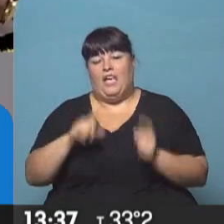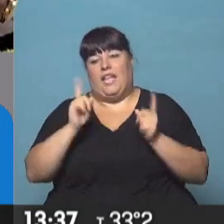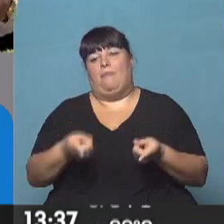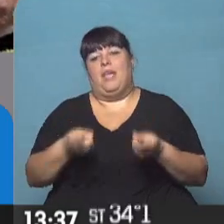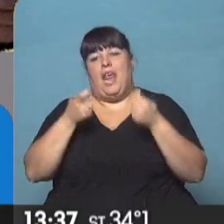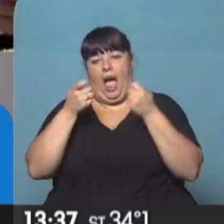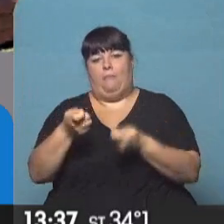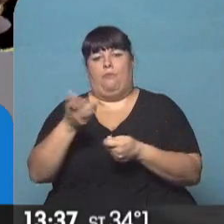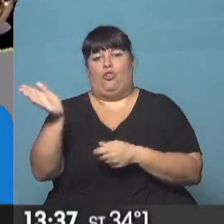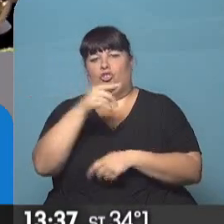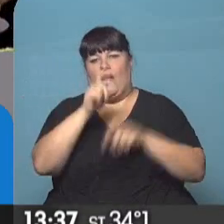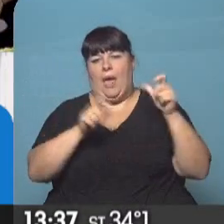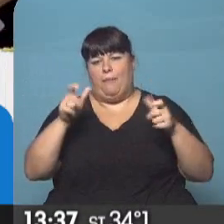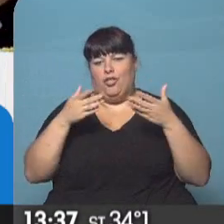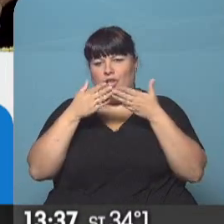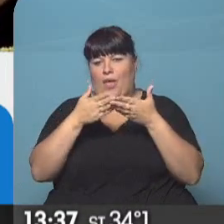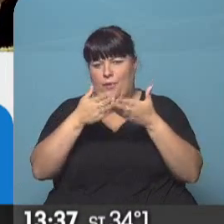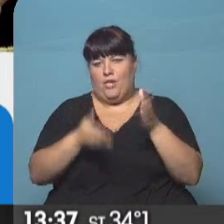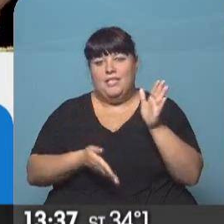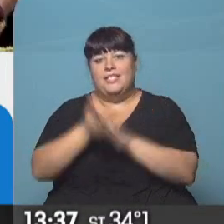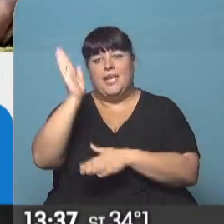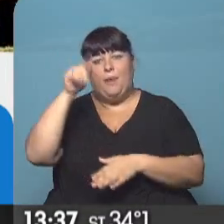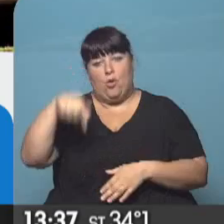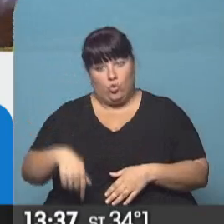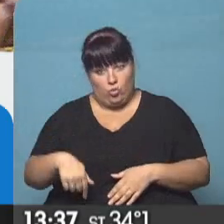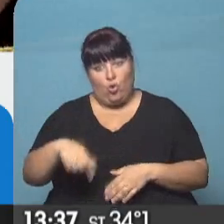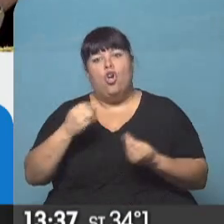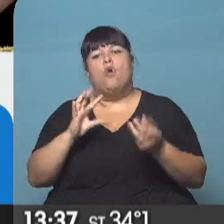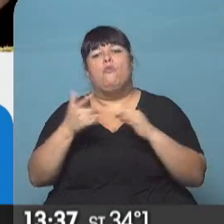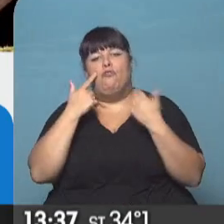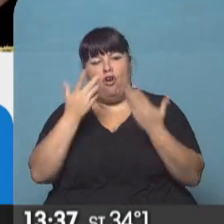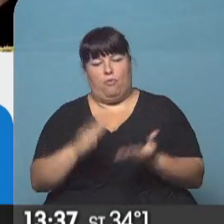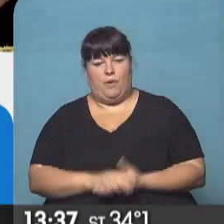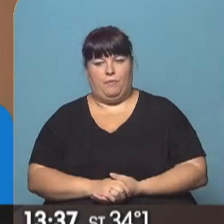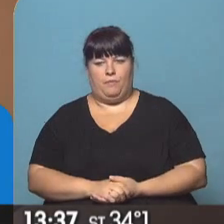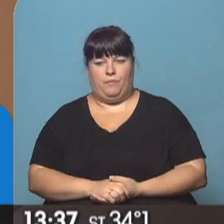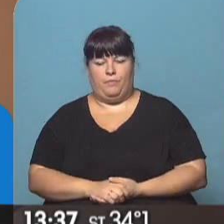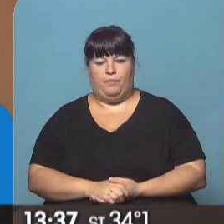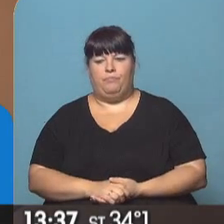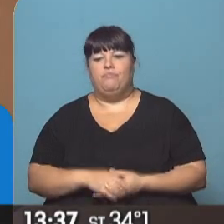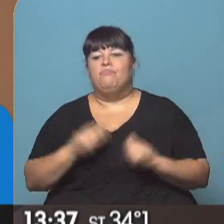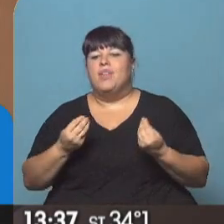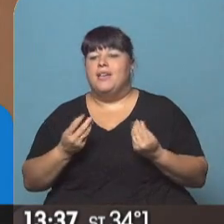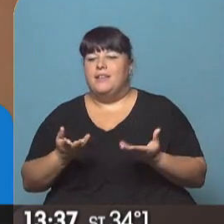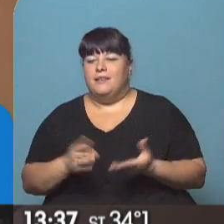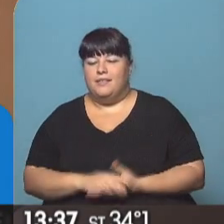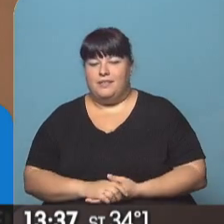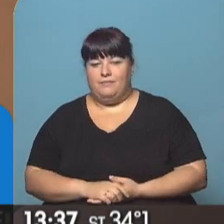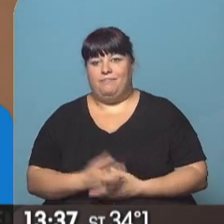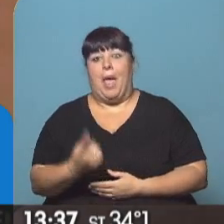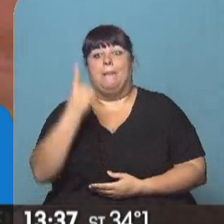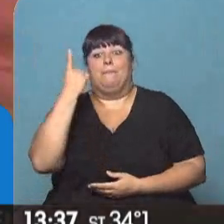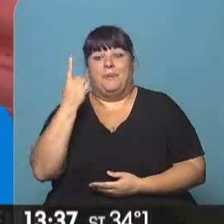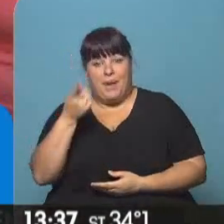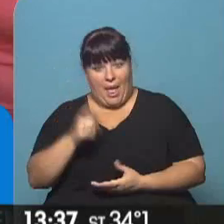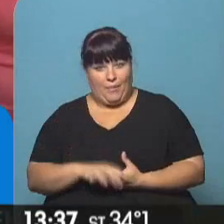acompañando a todos los tripulantes que parten rumbo al sur, y lo hacían de esta manera. ¿Qué es lo que siente? Y es la primera